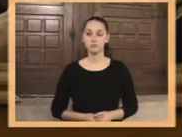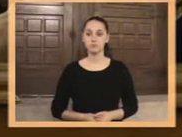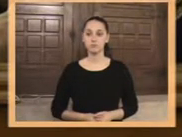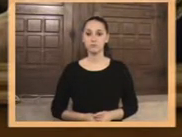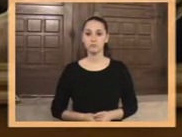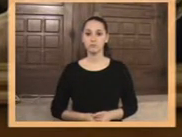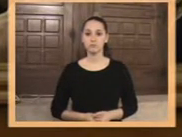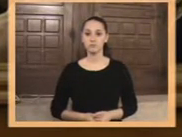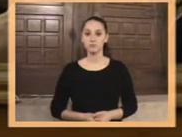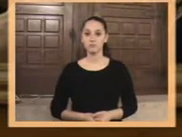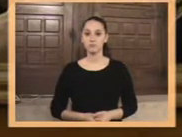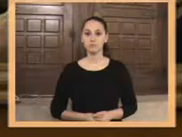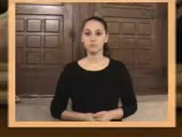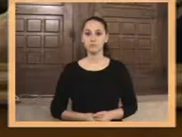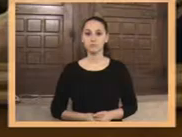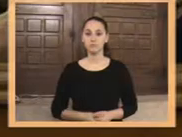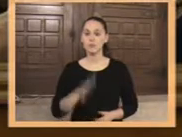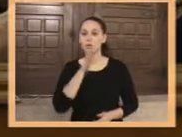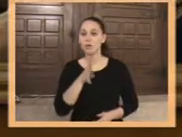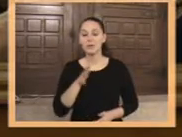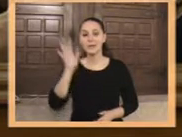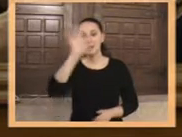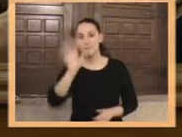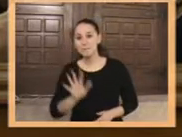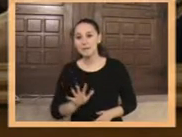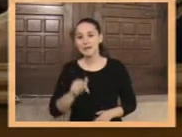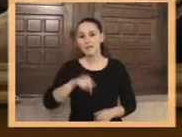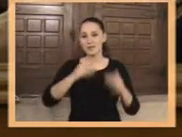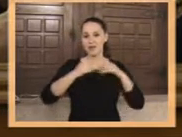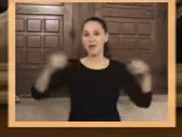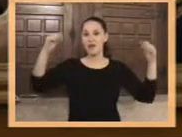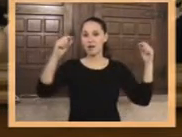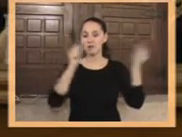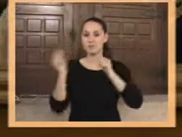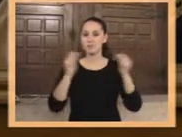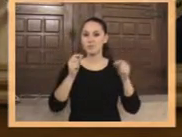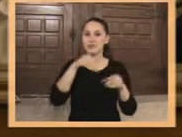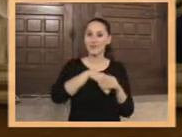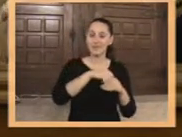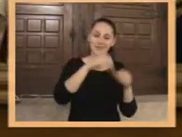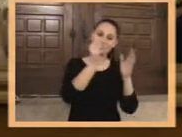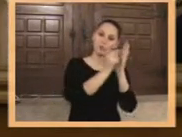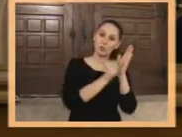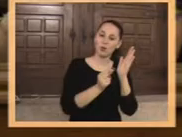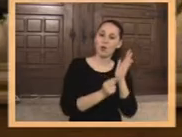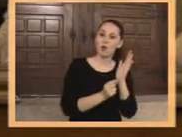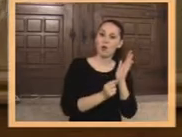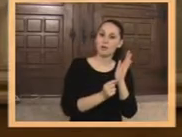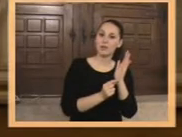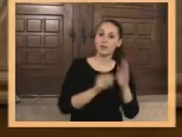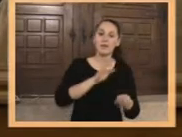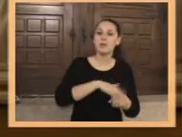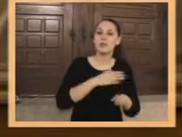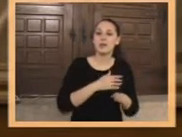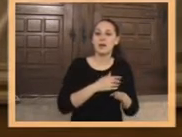casi a machamartillo metía, ¿no? en este pleno precisamente por el caso de rellenar puntos del